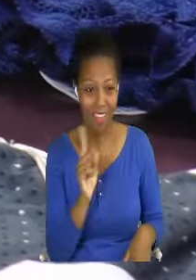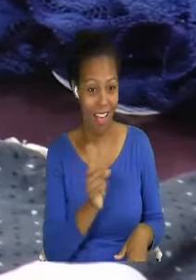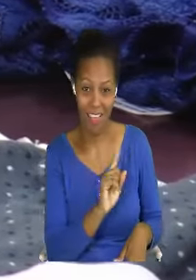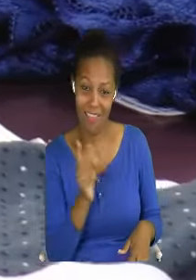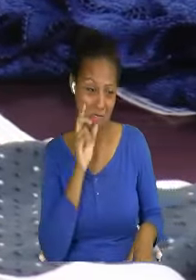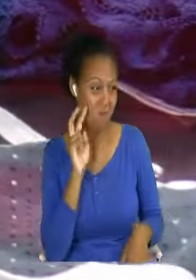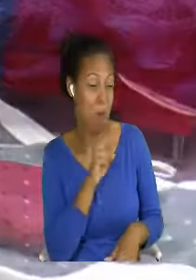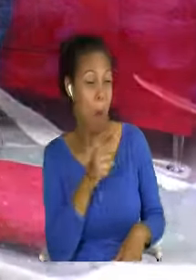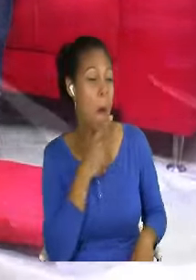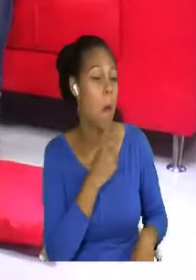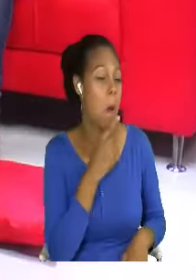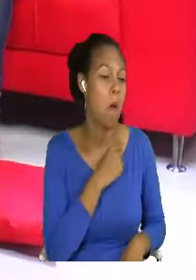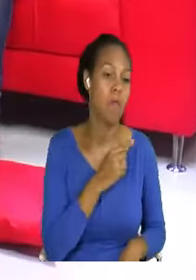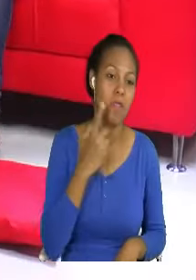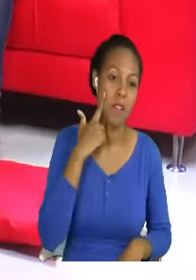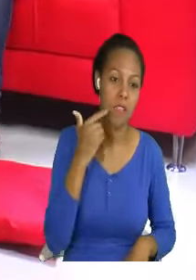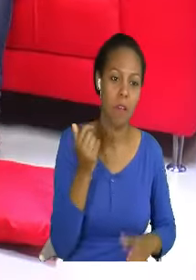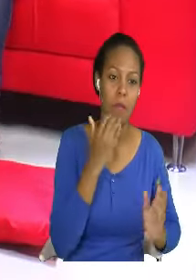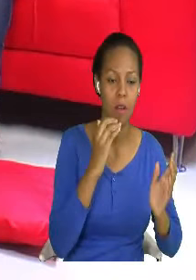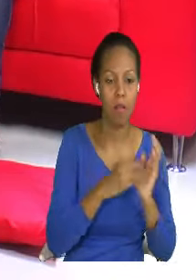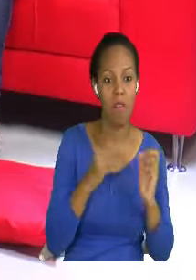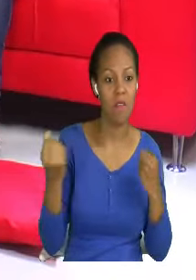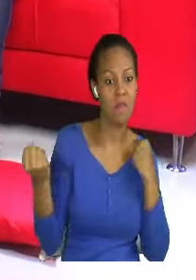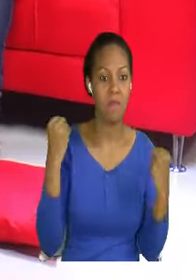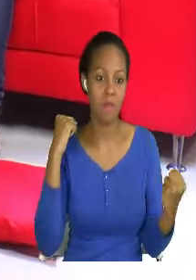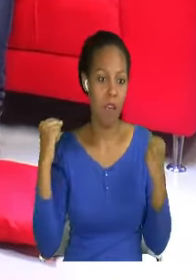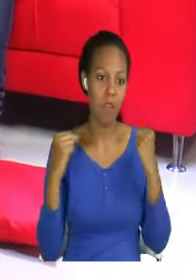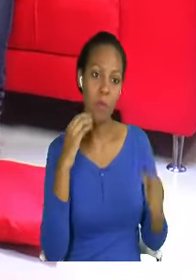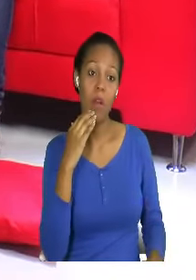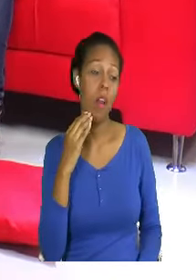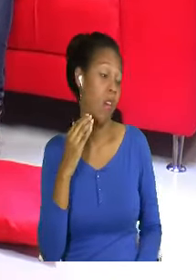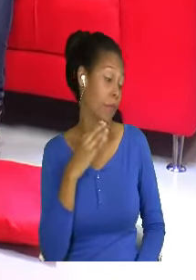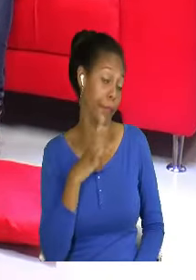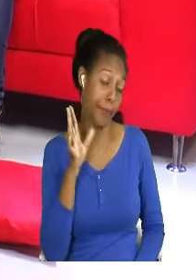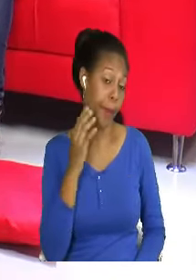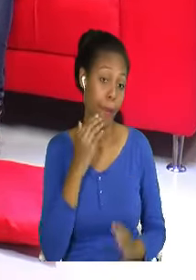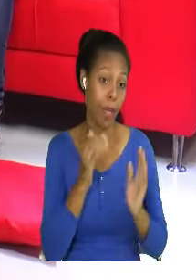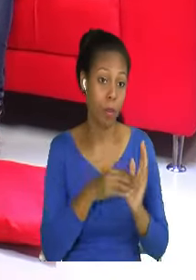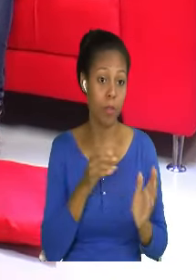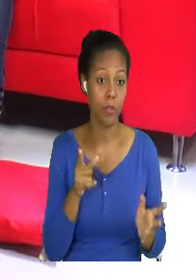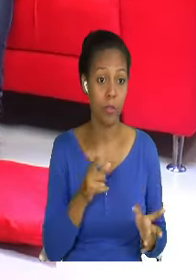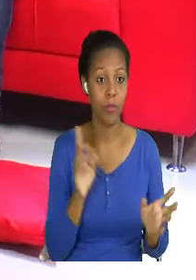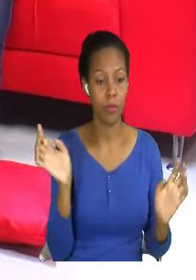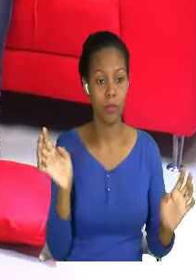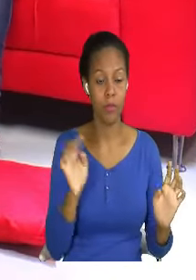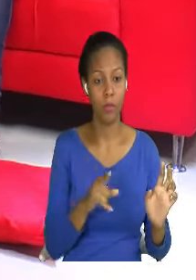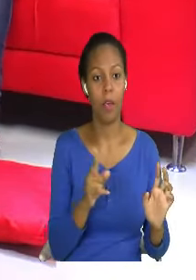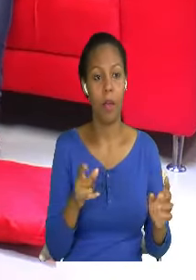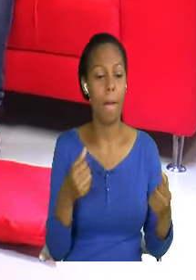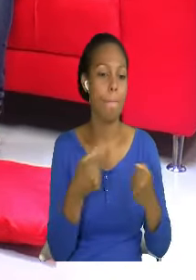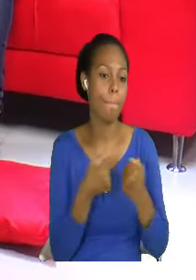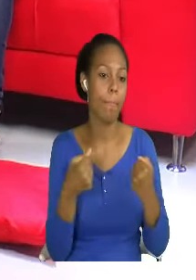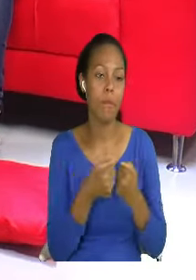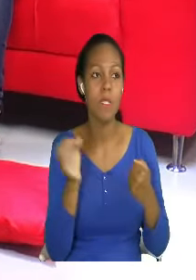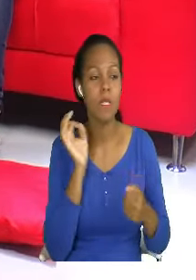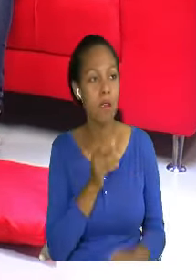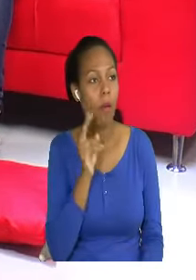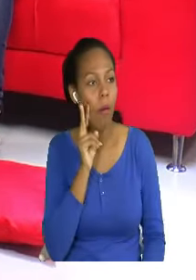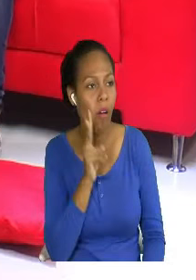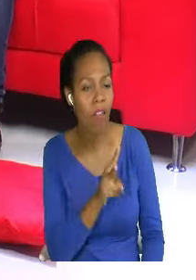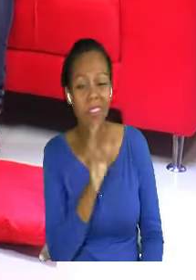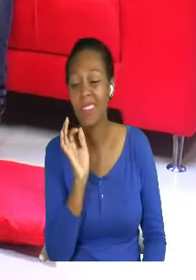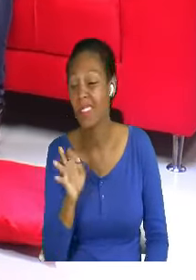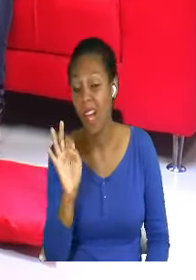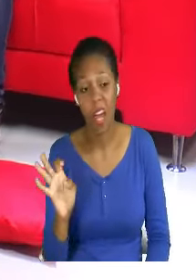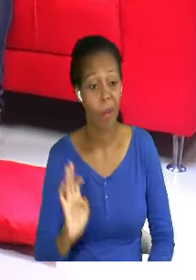O sea que son especialísimos para ir al gimnasio, porque normalmente uno cuando va al gimnasio utiliza la licra, siempre se le marca el panty. Eso no se te va a marcar el